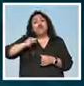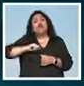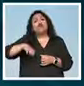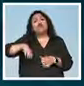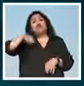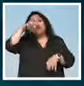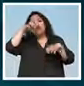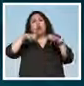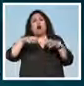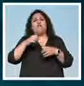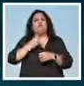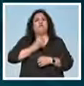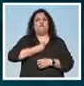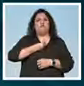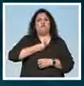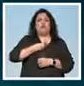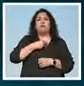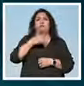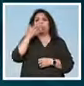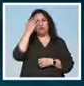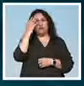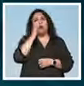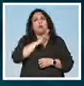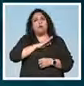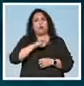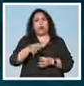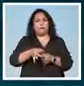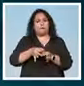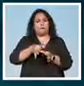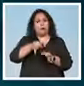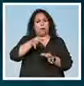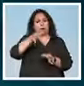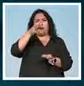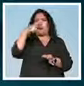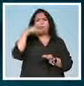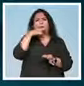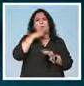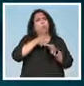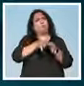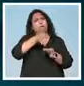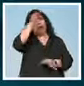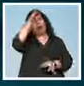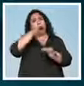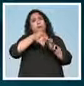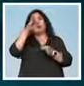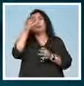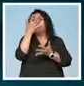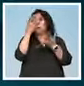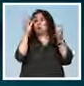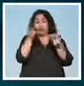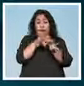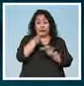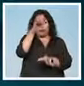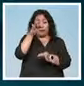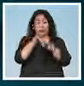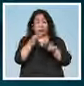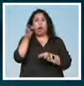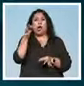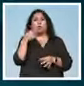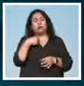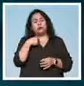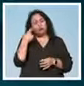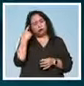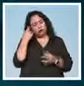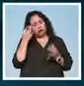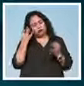resistencia, ya que son conocidos por su capacidad para crecer rápidamente. La vista al bosque de bambú es a menudo un acto de